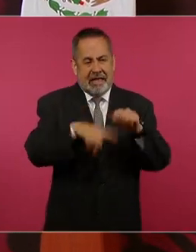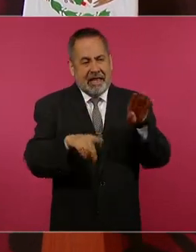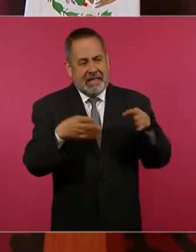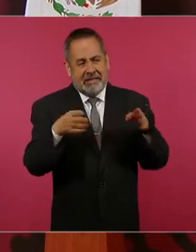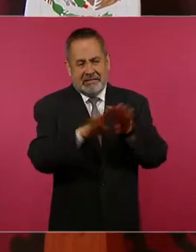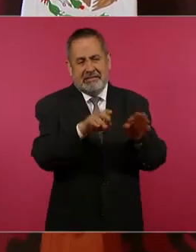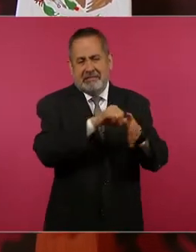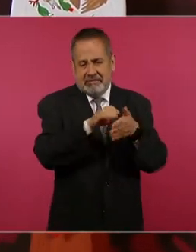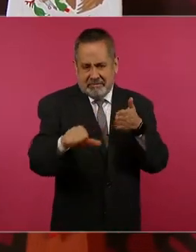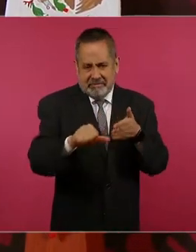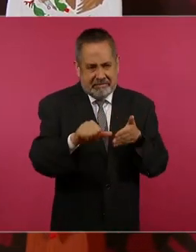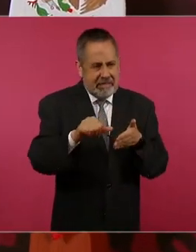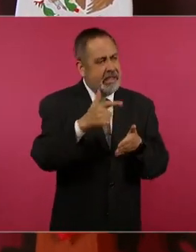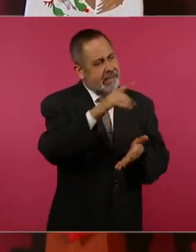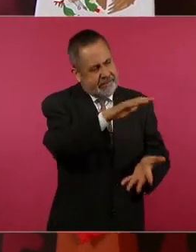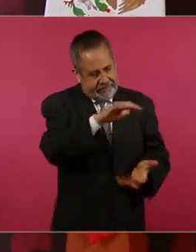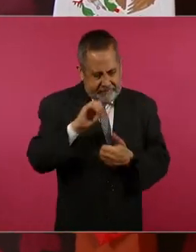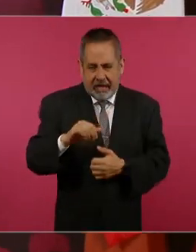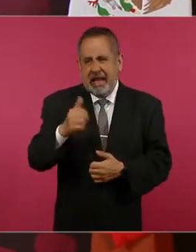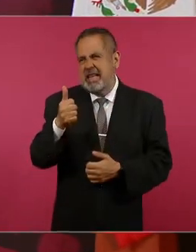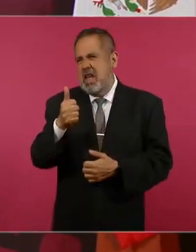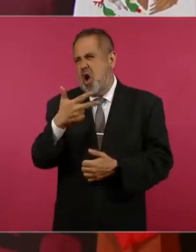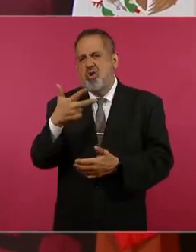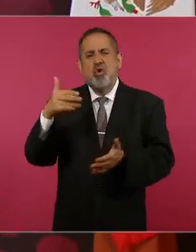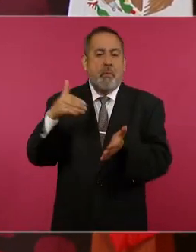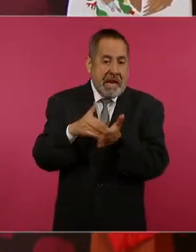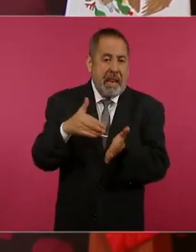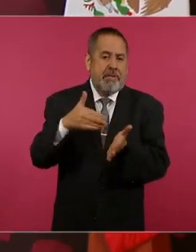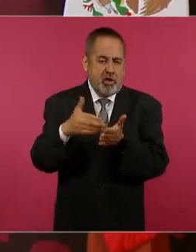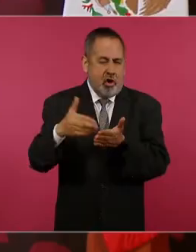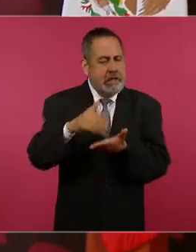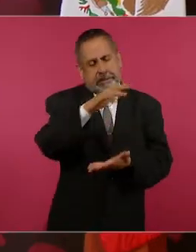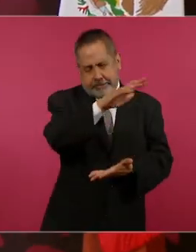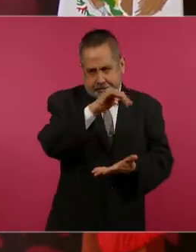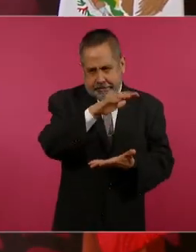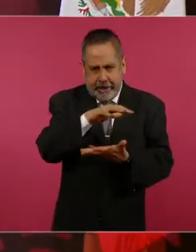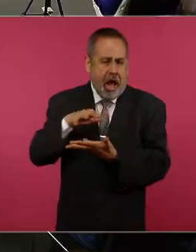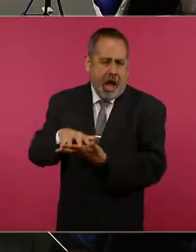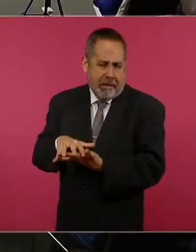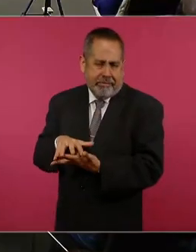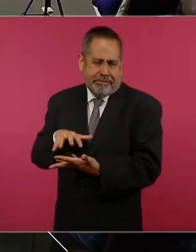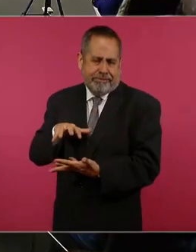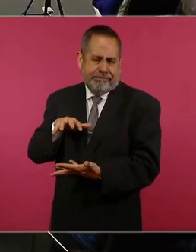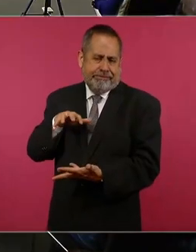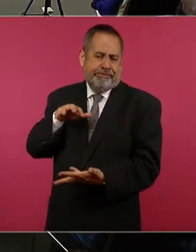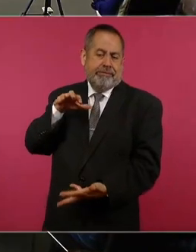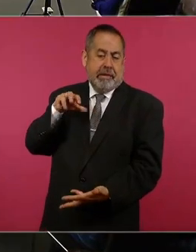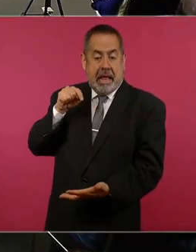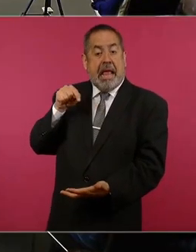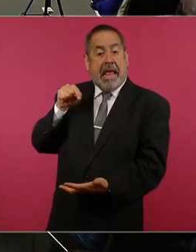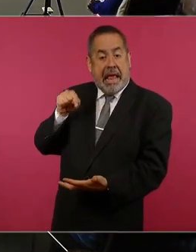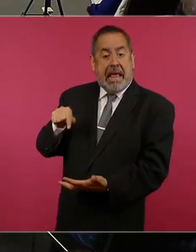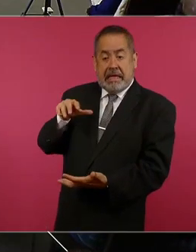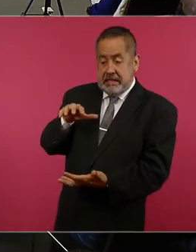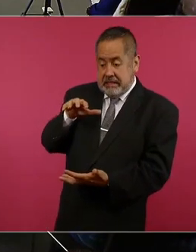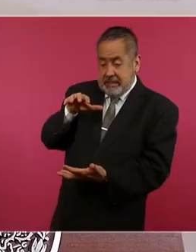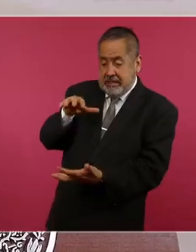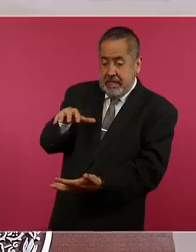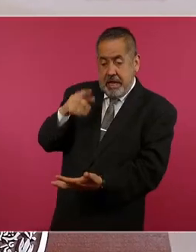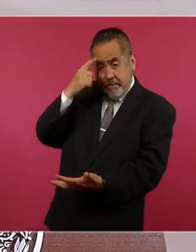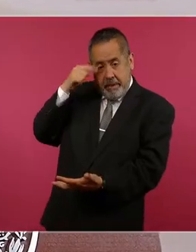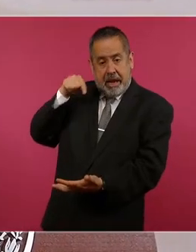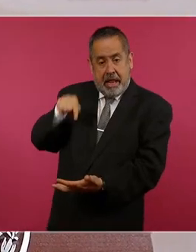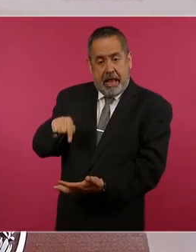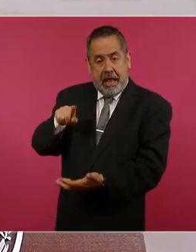como seis, ocho mil millones. Todo eso va a ese fondo